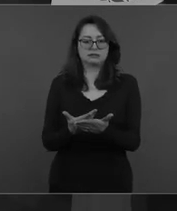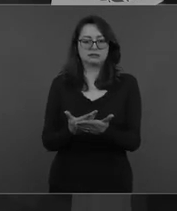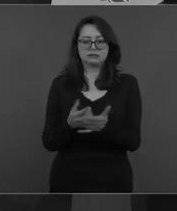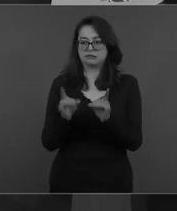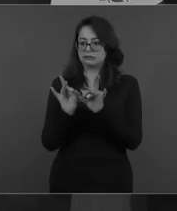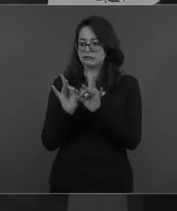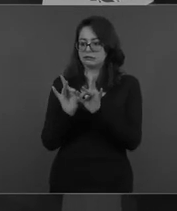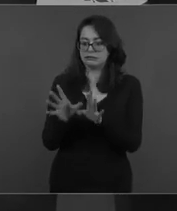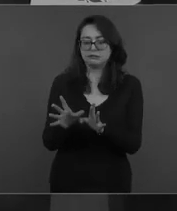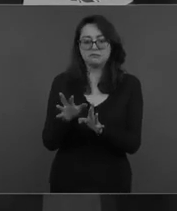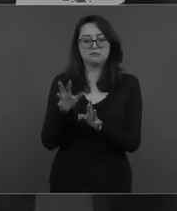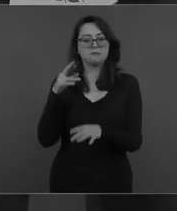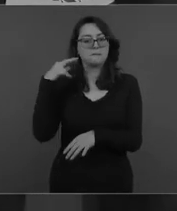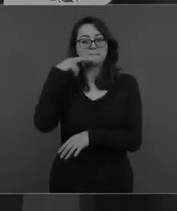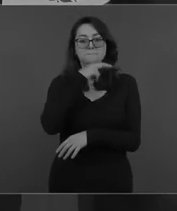12 horas,